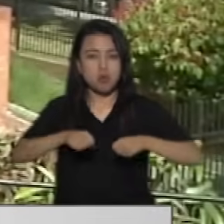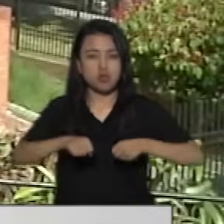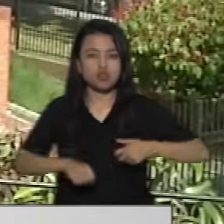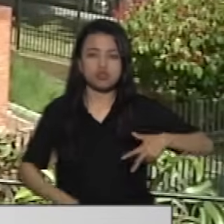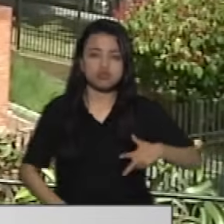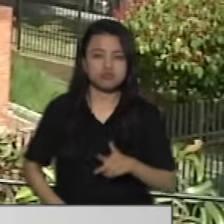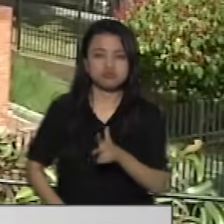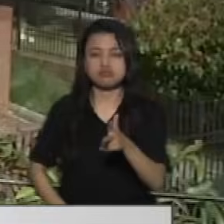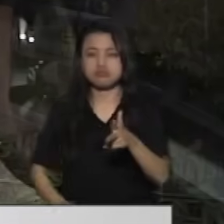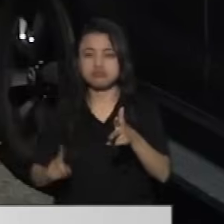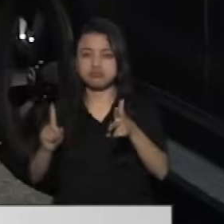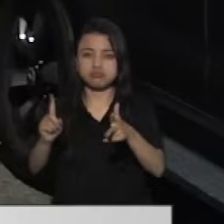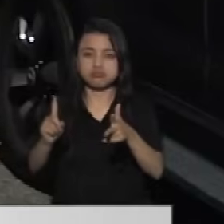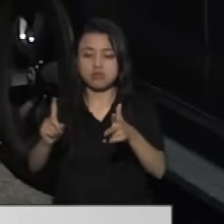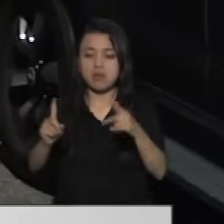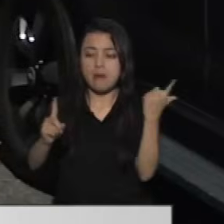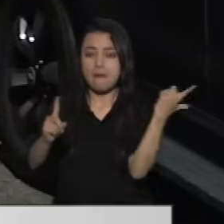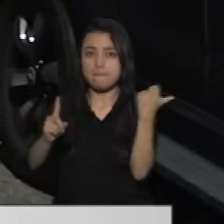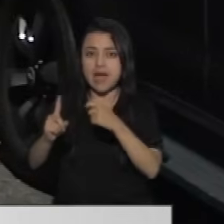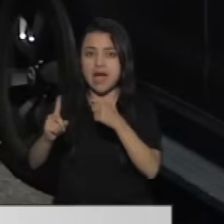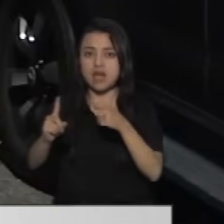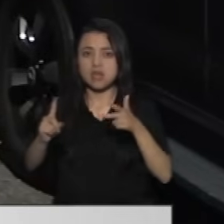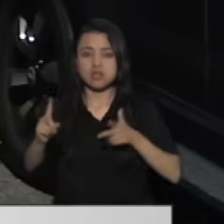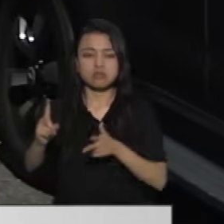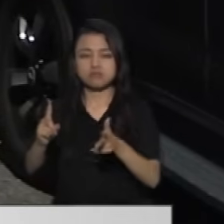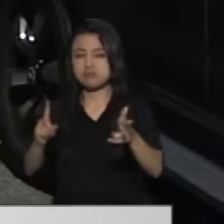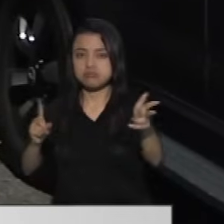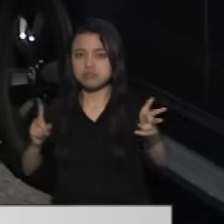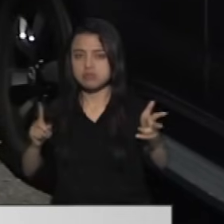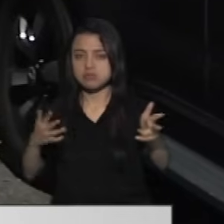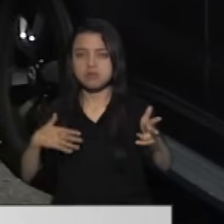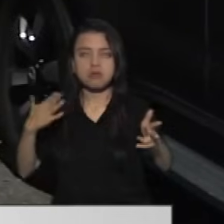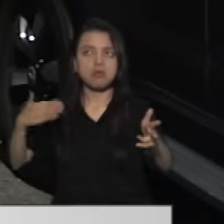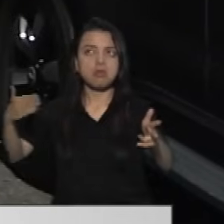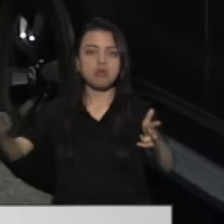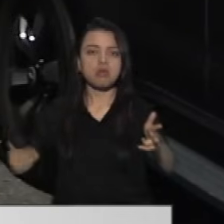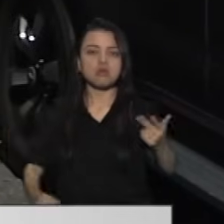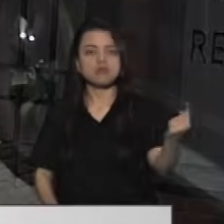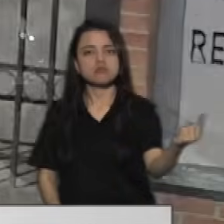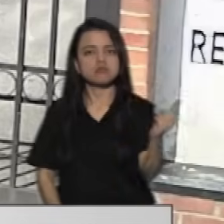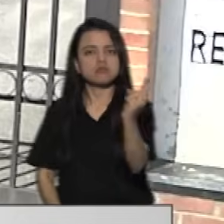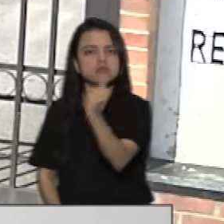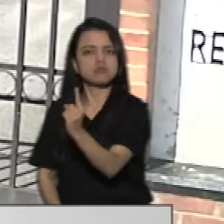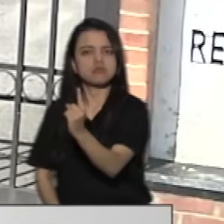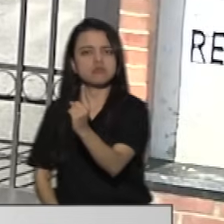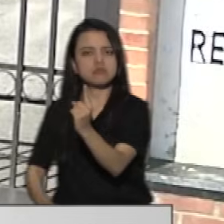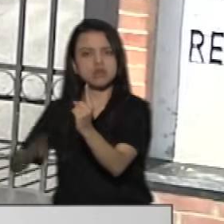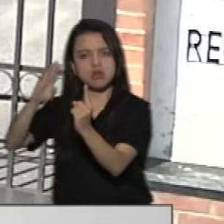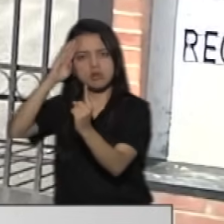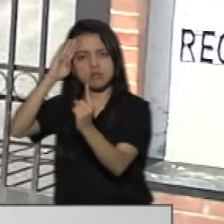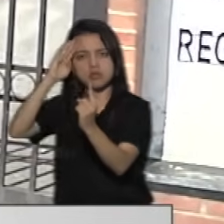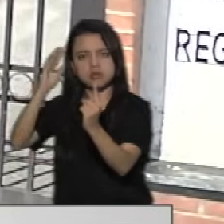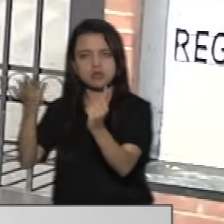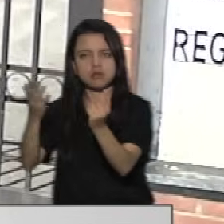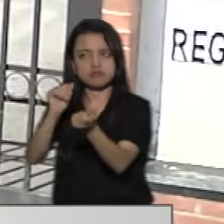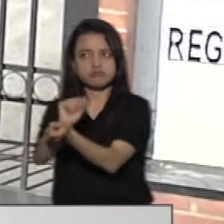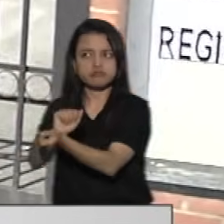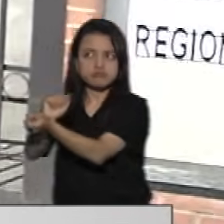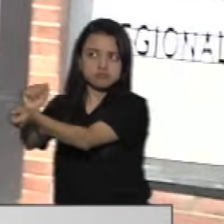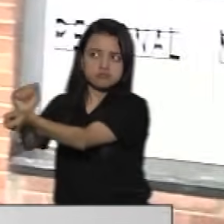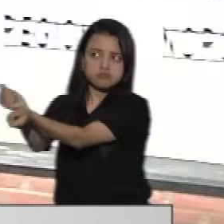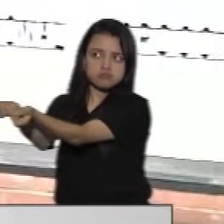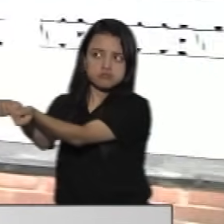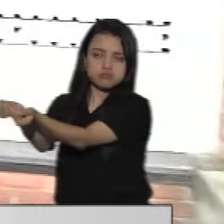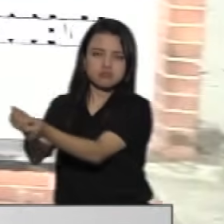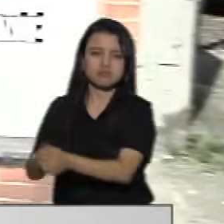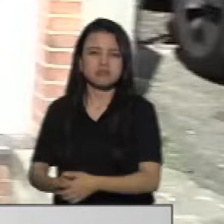huyó, pero horas más tarde se entregó. Aunque todavía no se ha revelado la hipótesis, se evalúa una diferencia